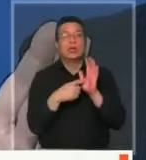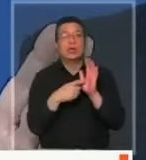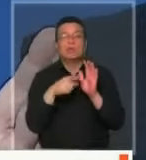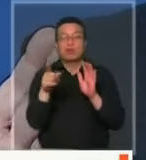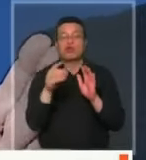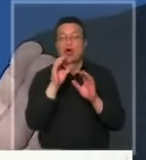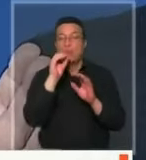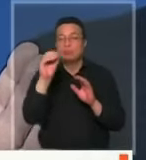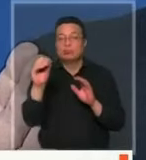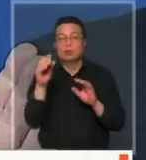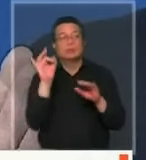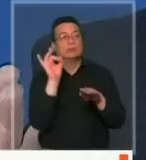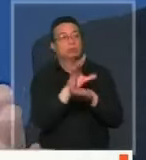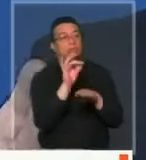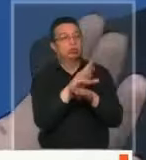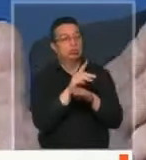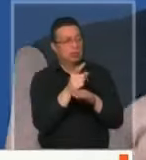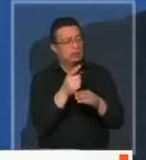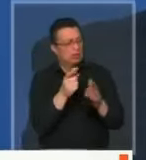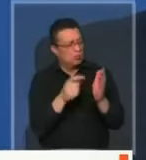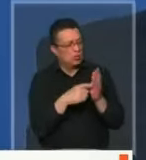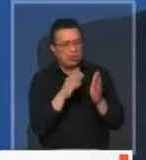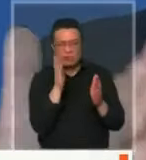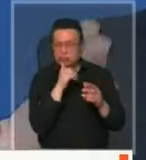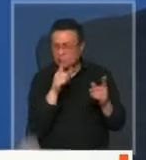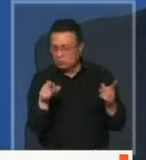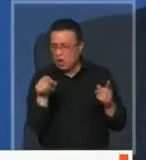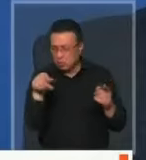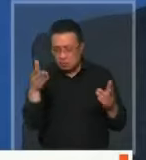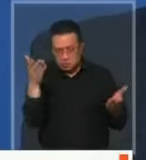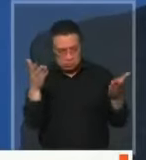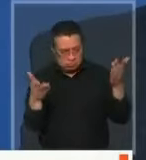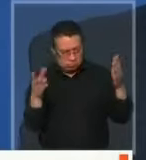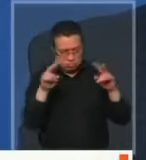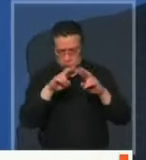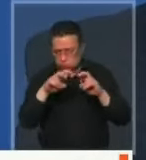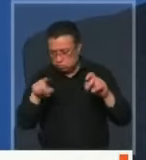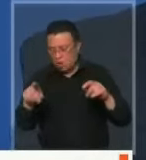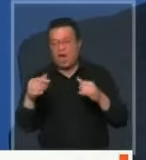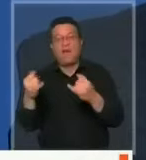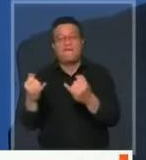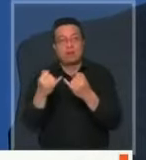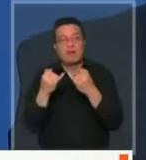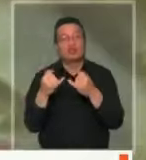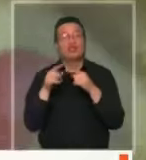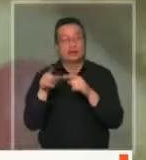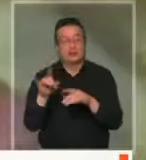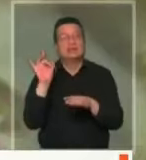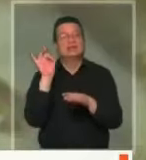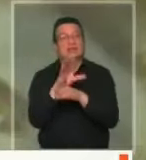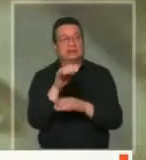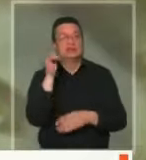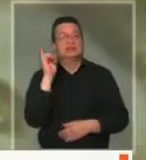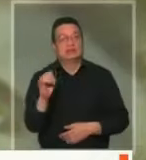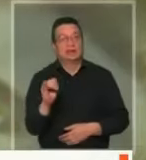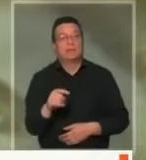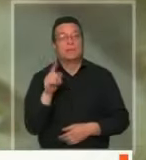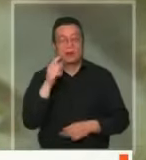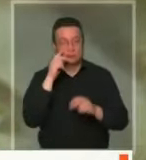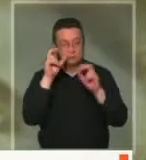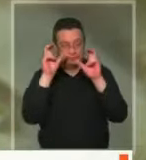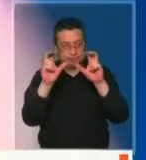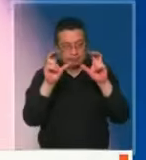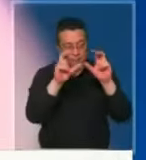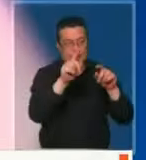través de las transferencias. Entonces ahora Impuesto Interno también va a recibir información de esa transferencia. La idea es fiscalizar a